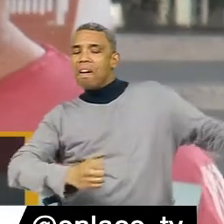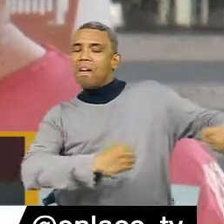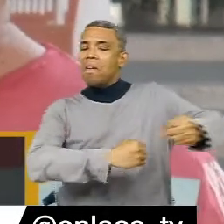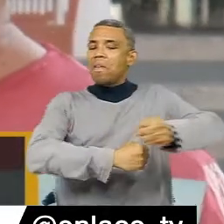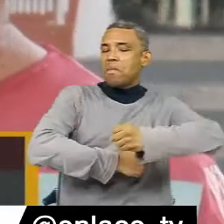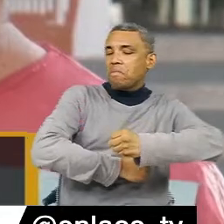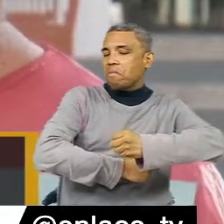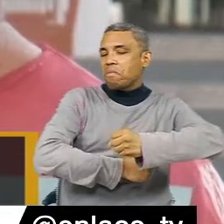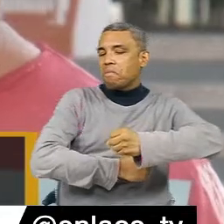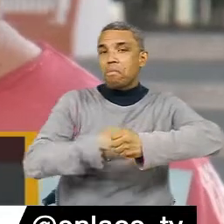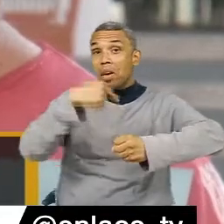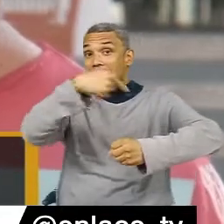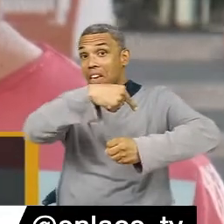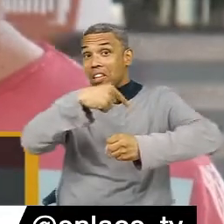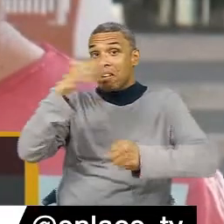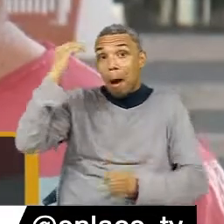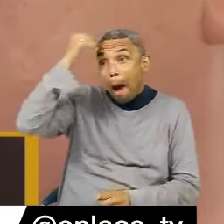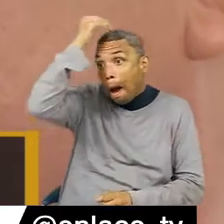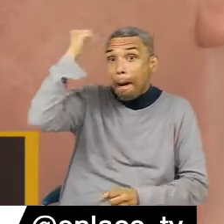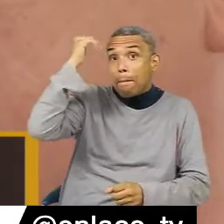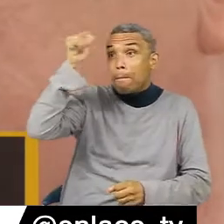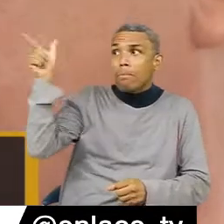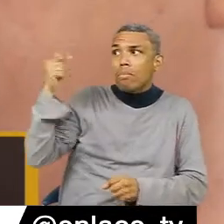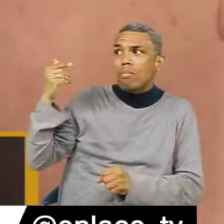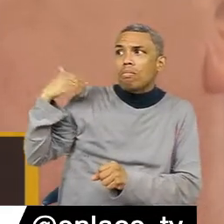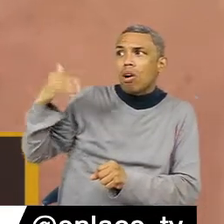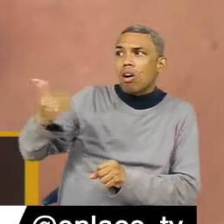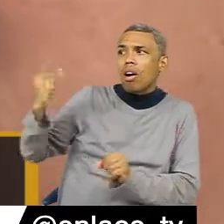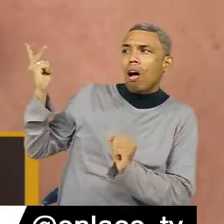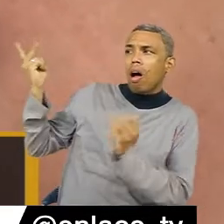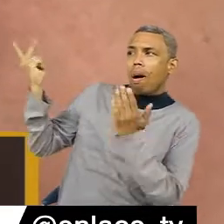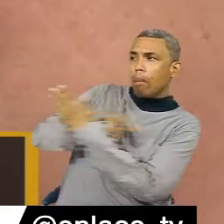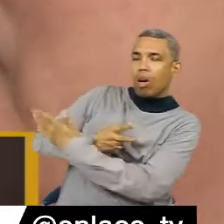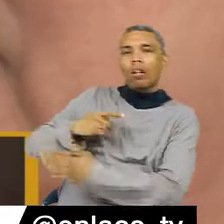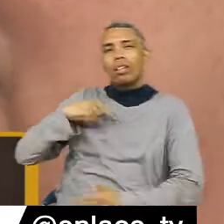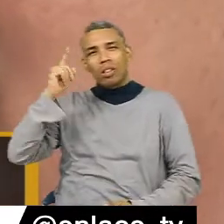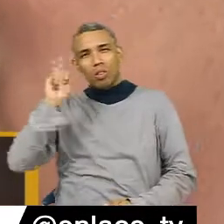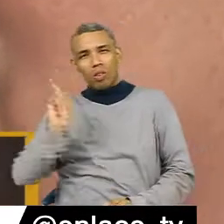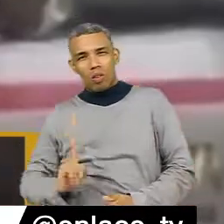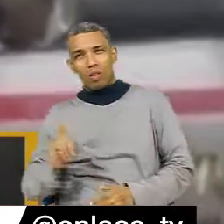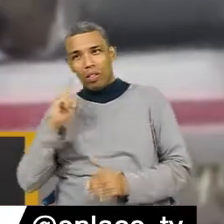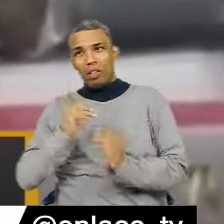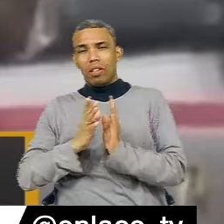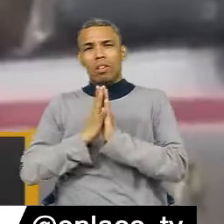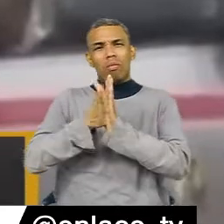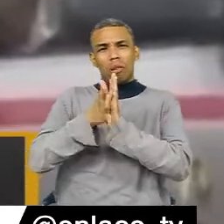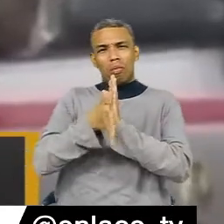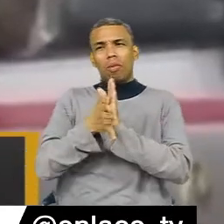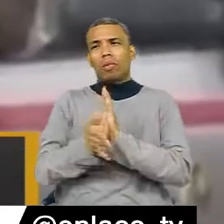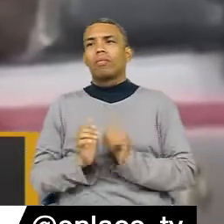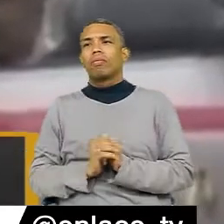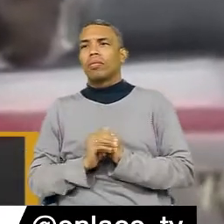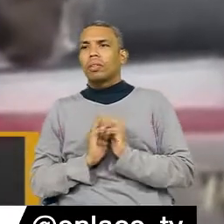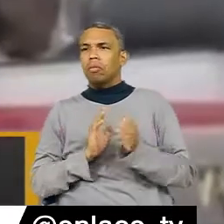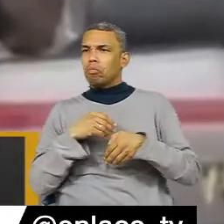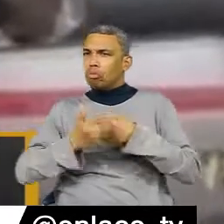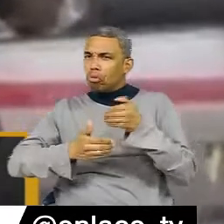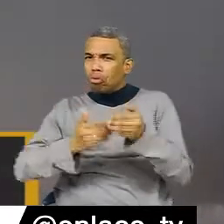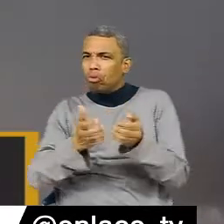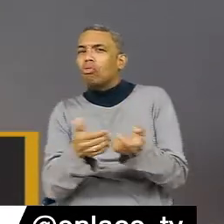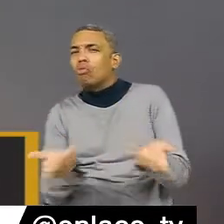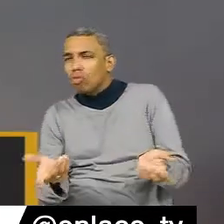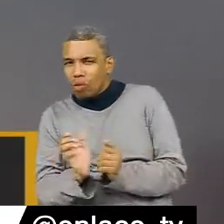saber que este tipo iba a ser su victimario. El hermano de la víctima entregó detalles del avance del proceso en estos años, investigaciones que ellos mismos